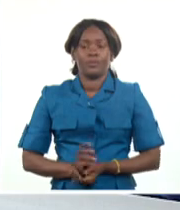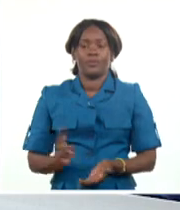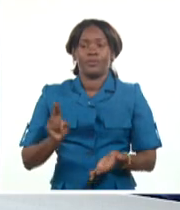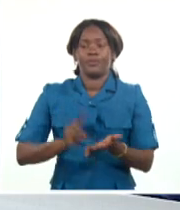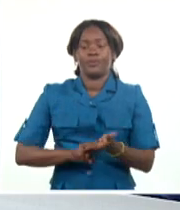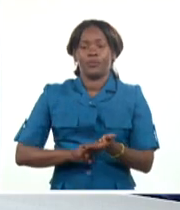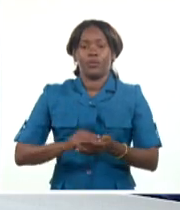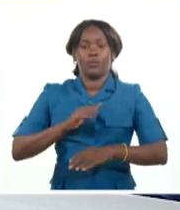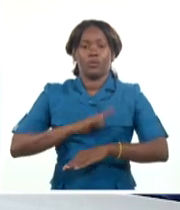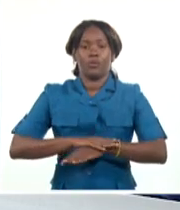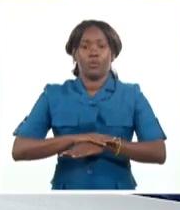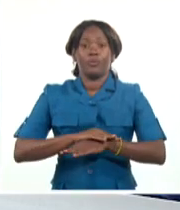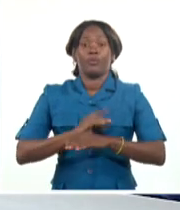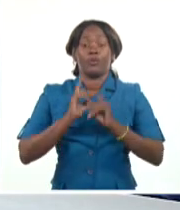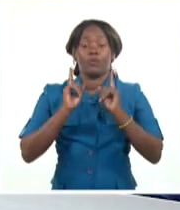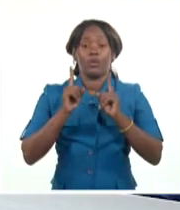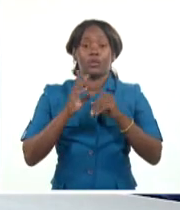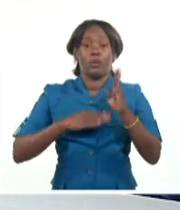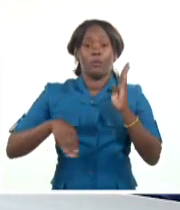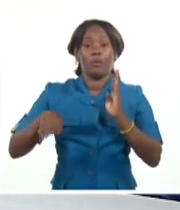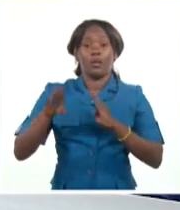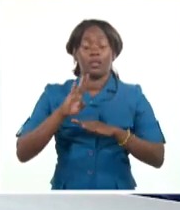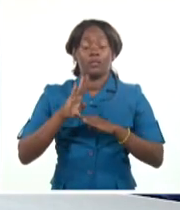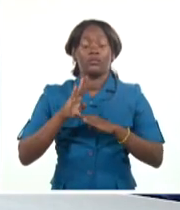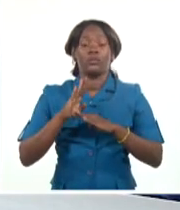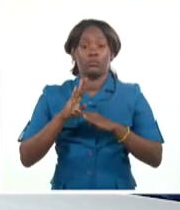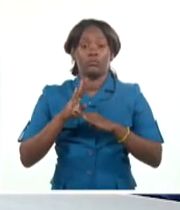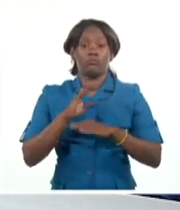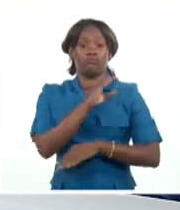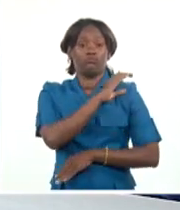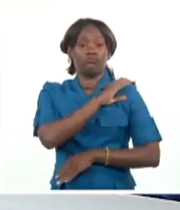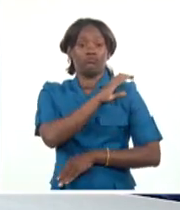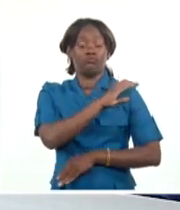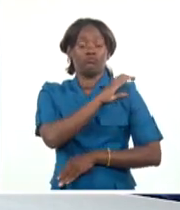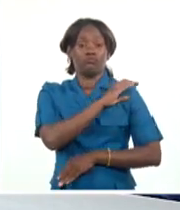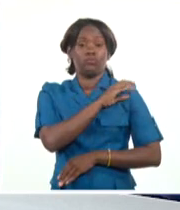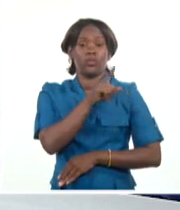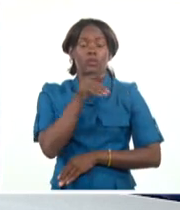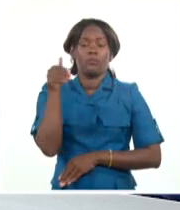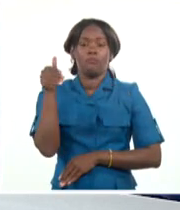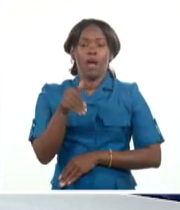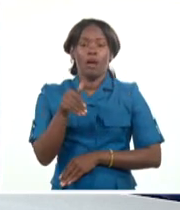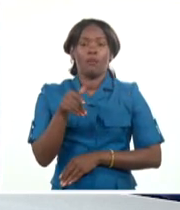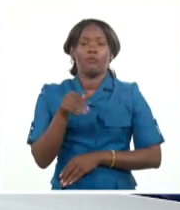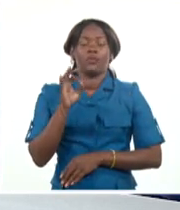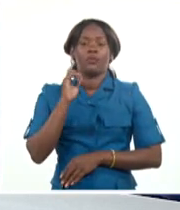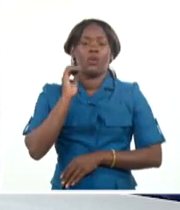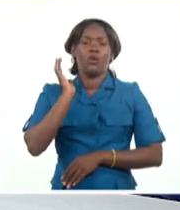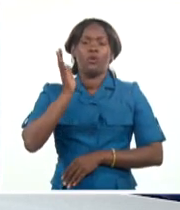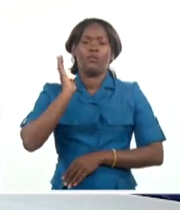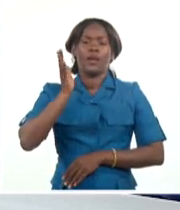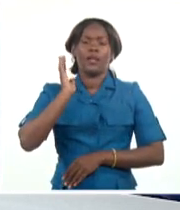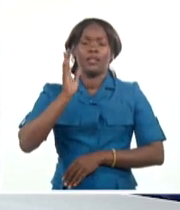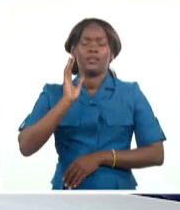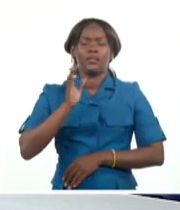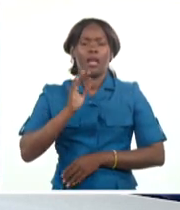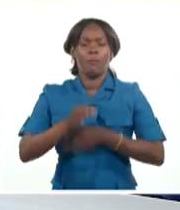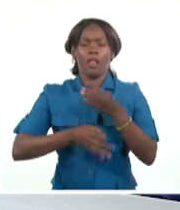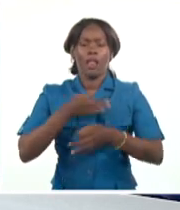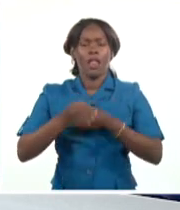Buró político y ministro de Relaciones Exteriores de Cuba, Bruno Rodríguez Parrilla, participó hoy en la conferencia ministerial del Grupo de